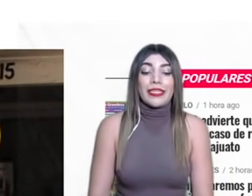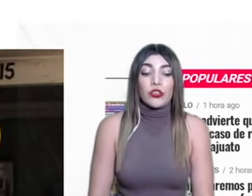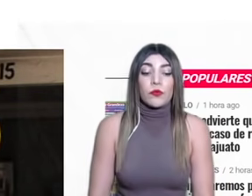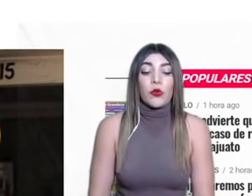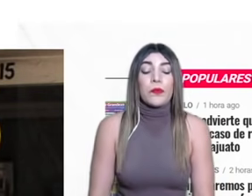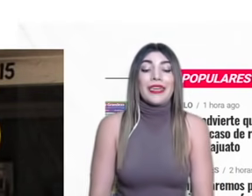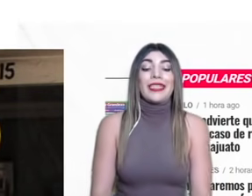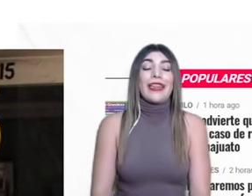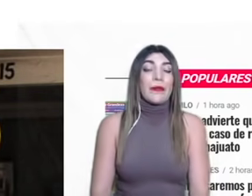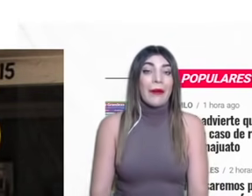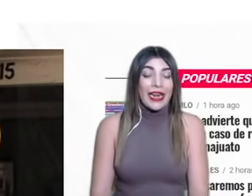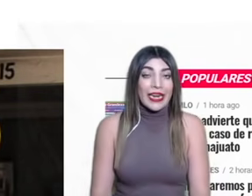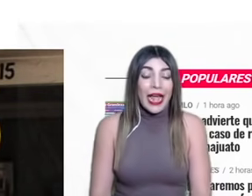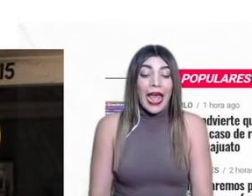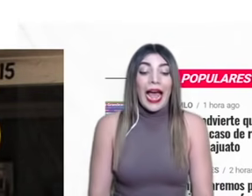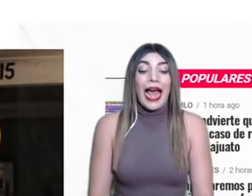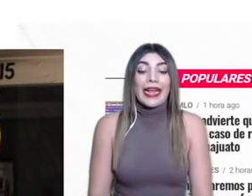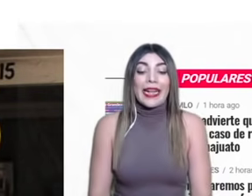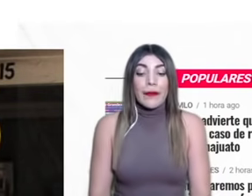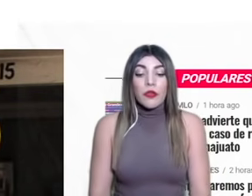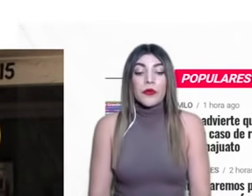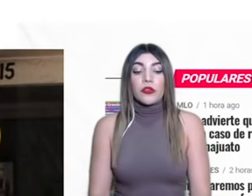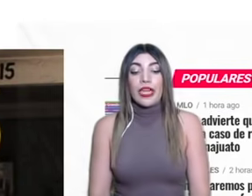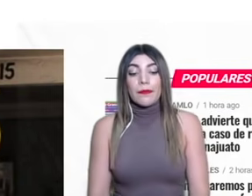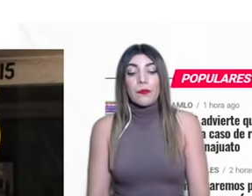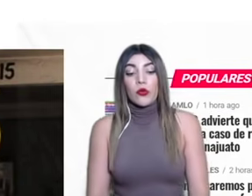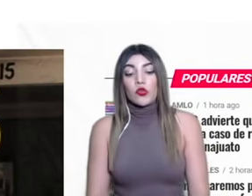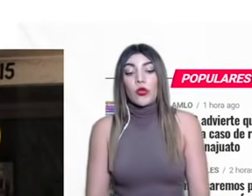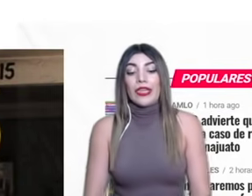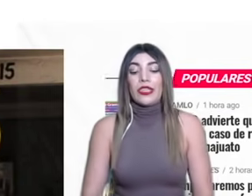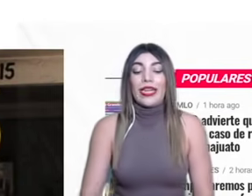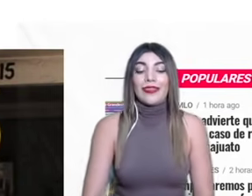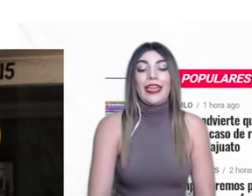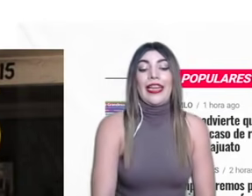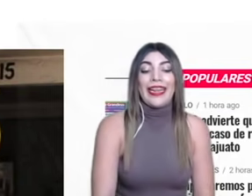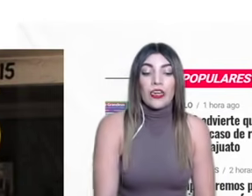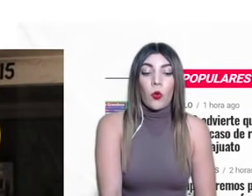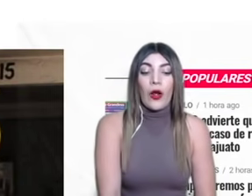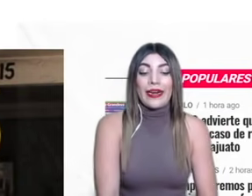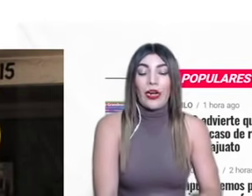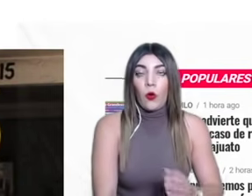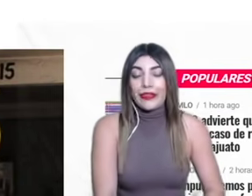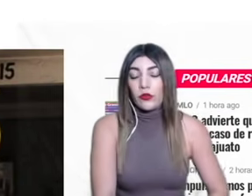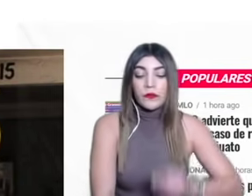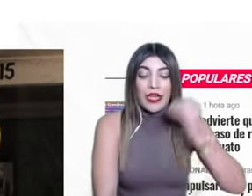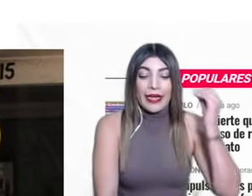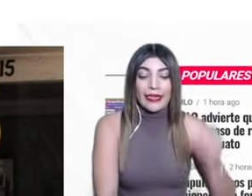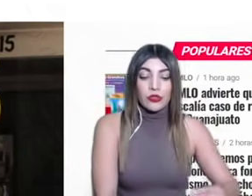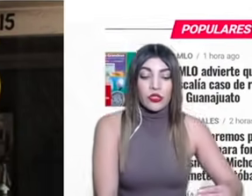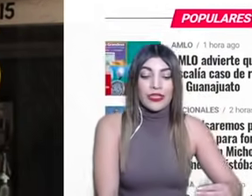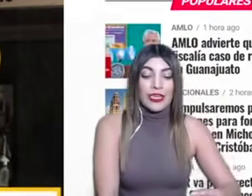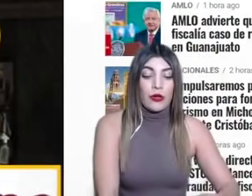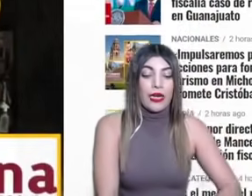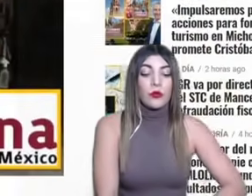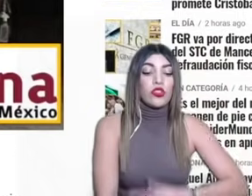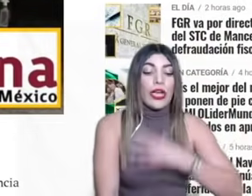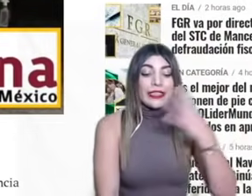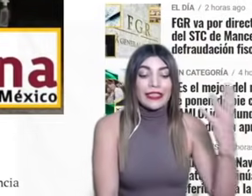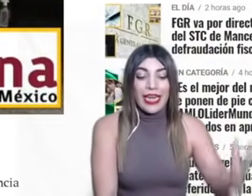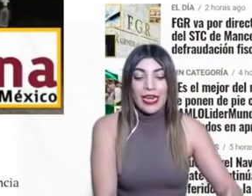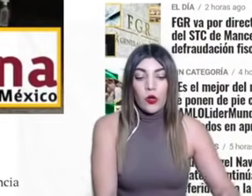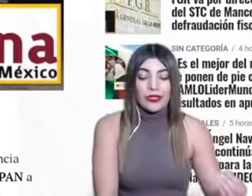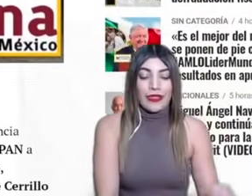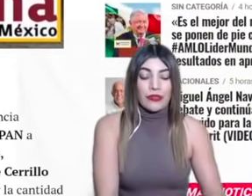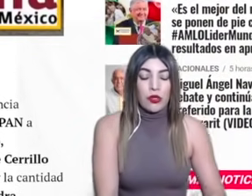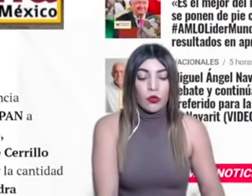500 pesos por parte del PAN a cambio de votar por su candidata en Guanajuato. Esto ya salió a la luz.